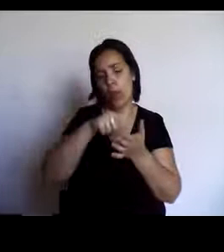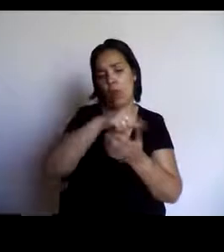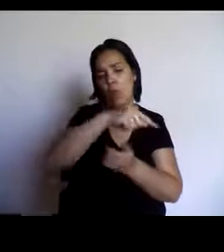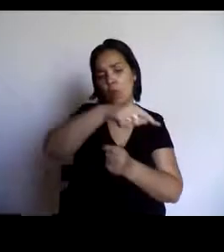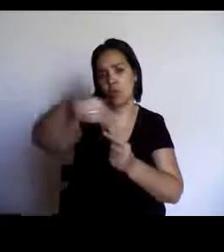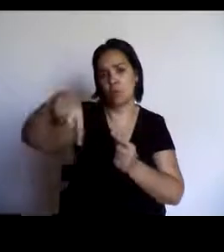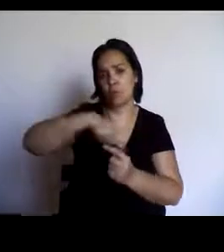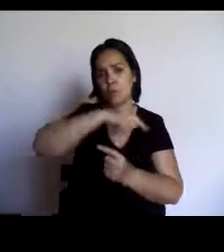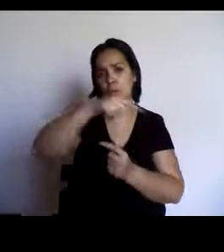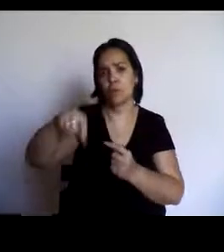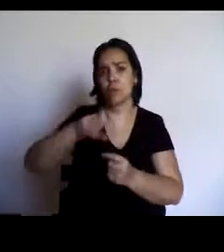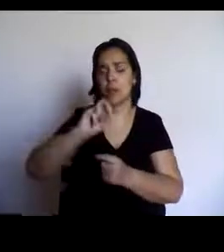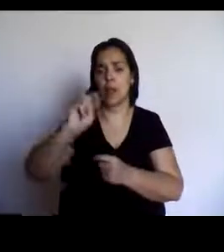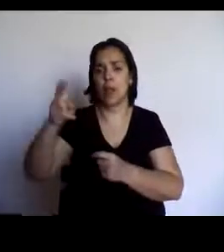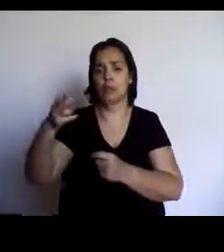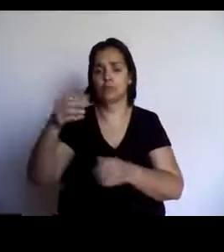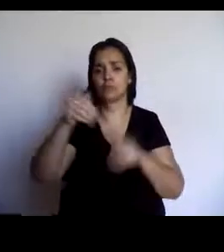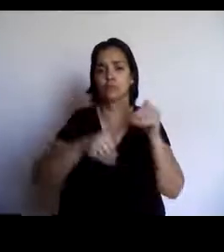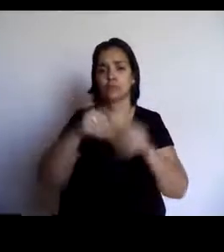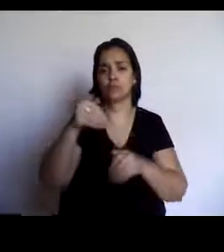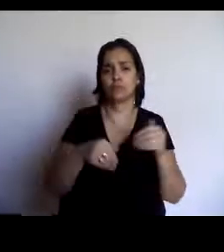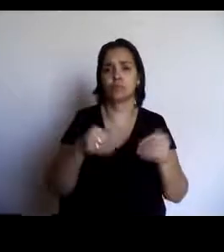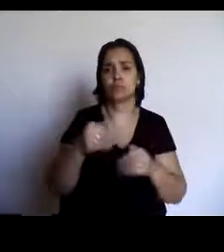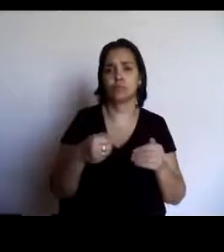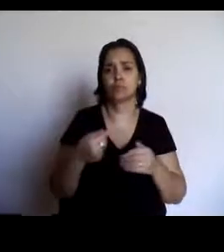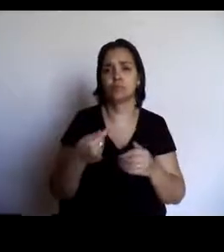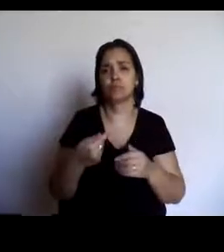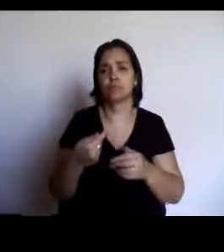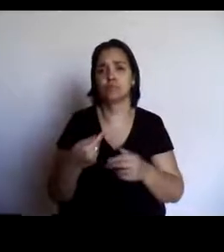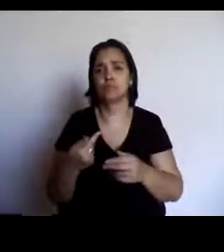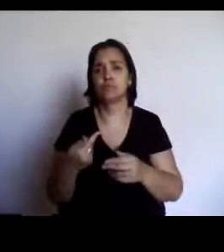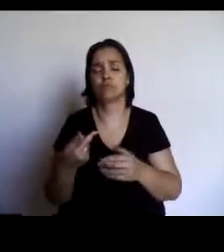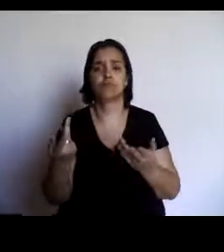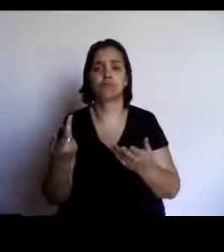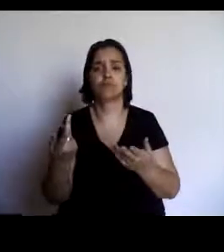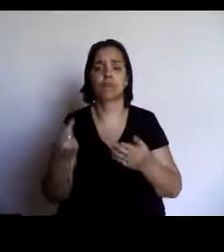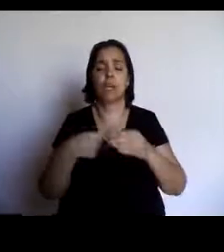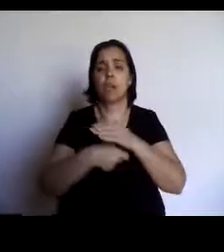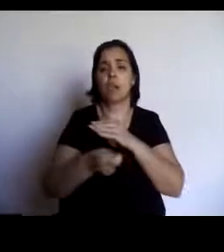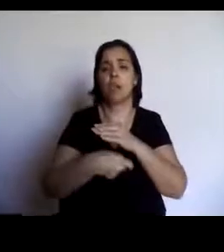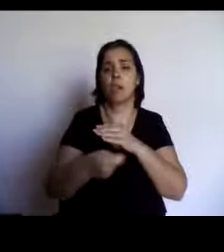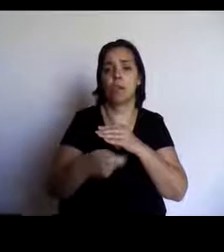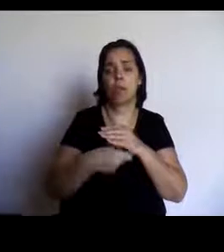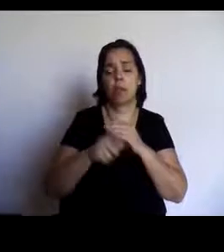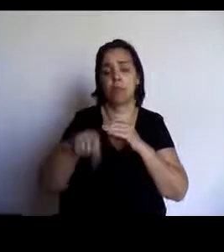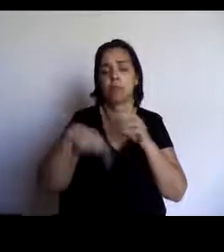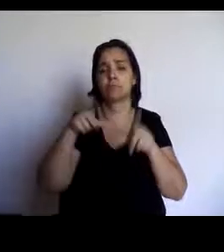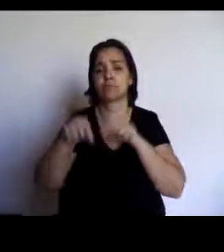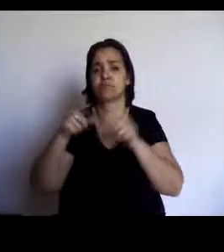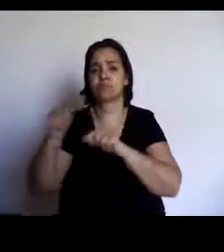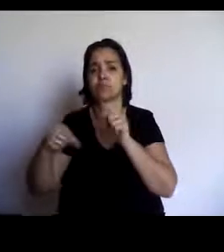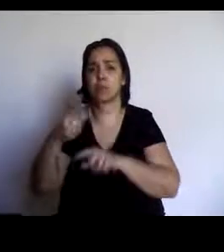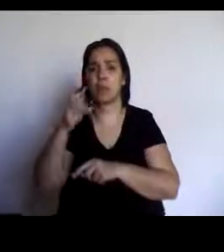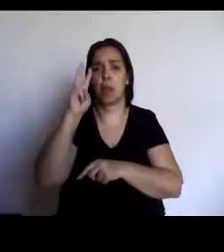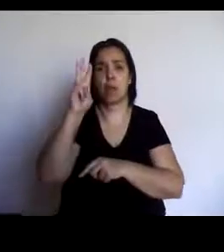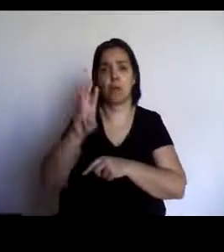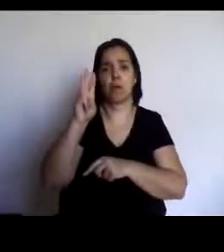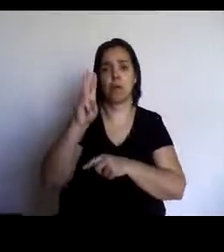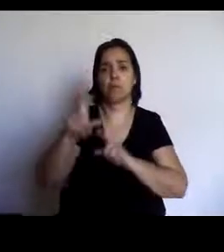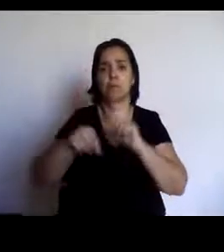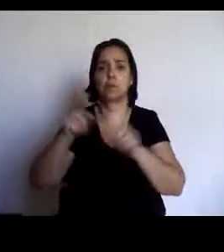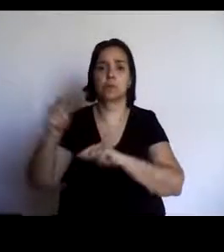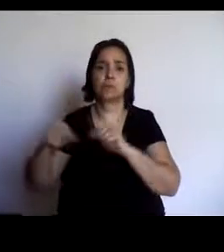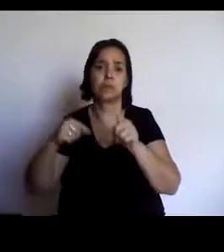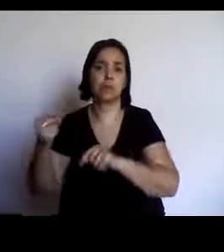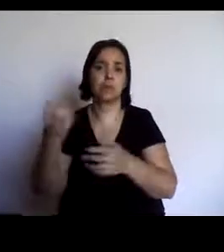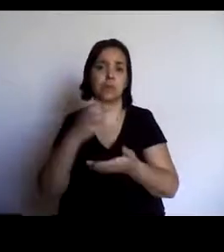segunda convocatoria varias estrategias más que no fueron seleccionadas y en la tercera nos seleccionaron la estrategia del área urbana funcional del